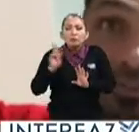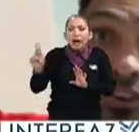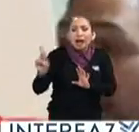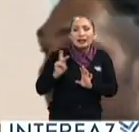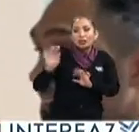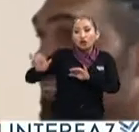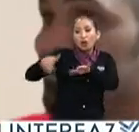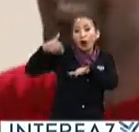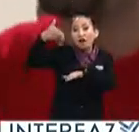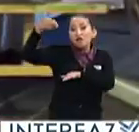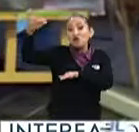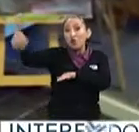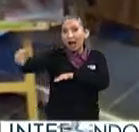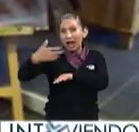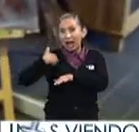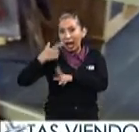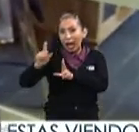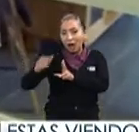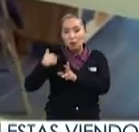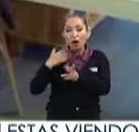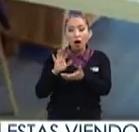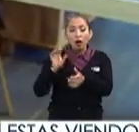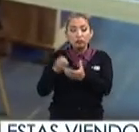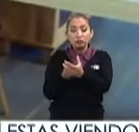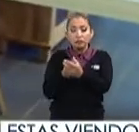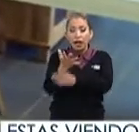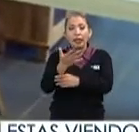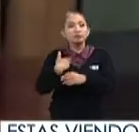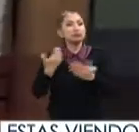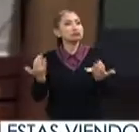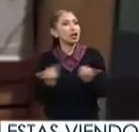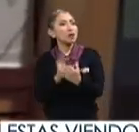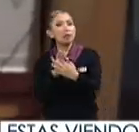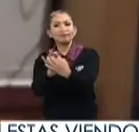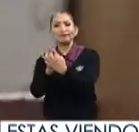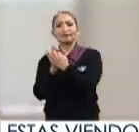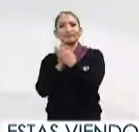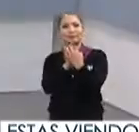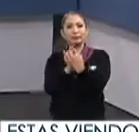a las condiciones del mundo externo al que se enfrentará cuando sea liberado.